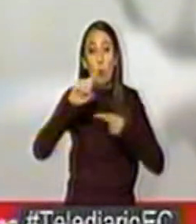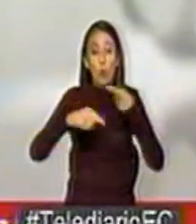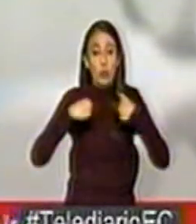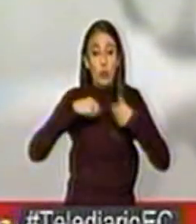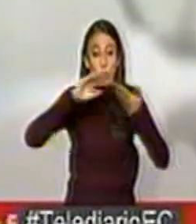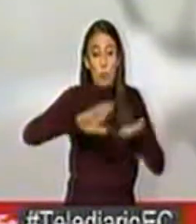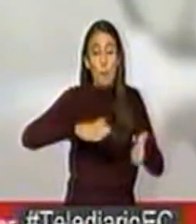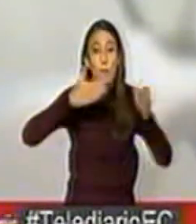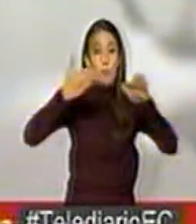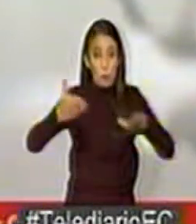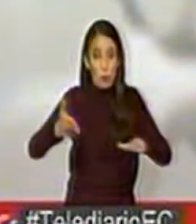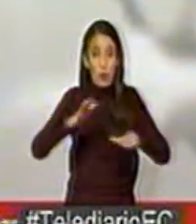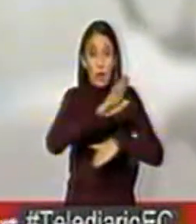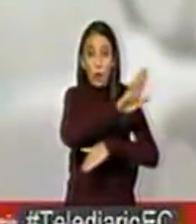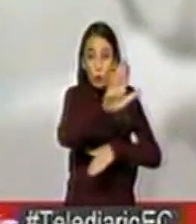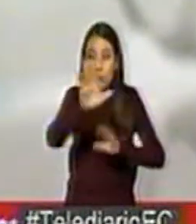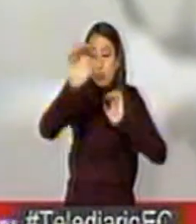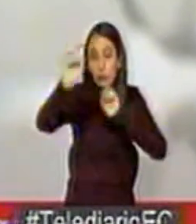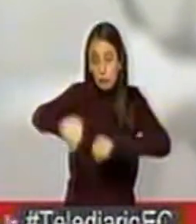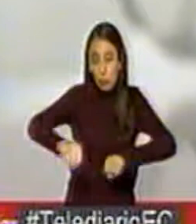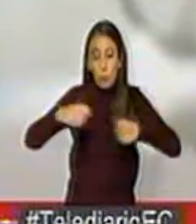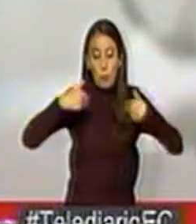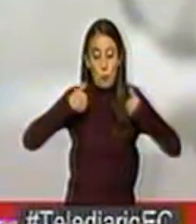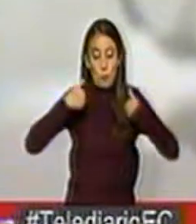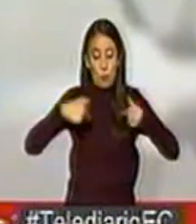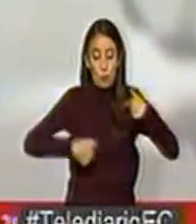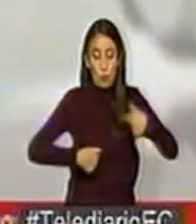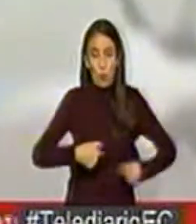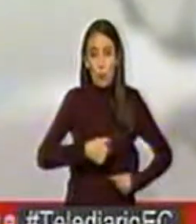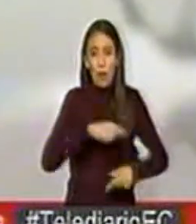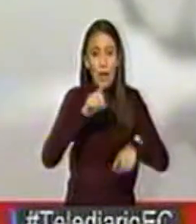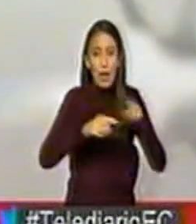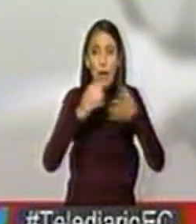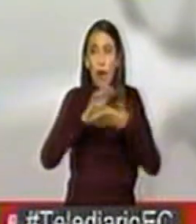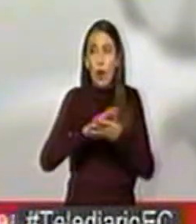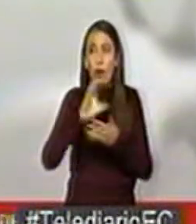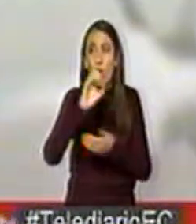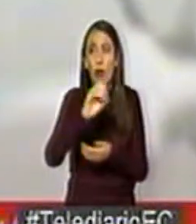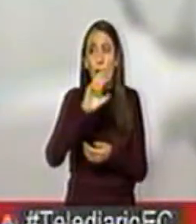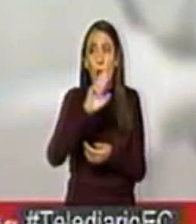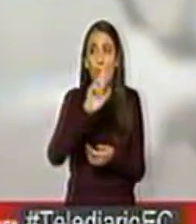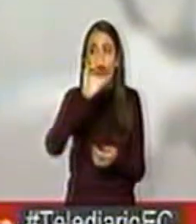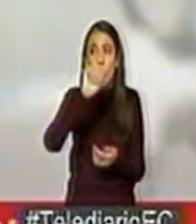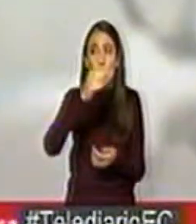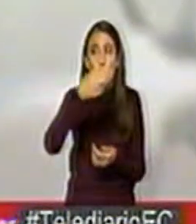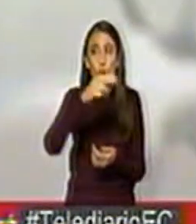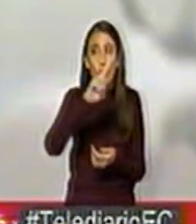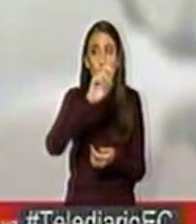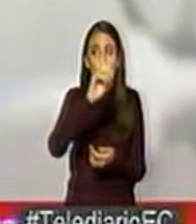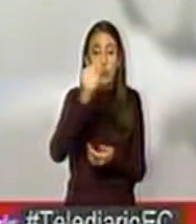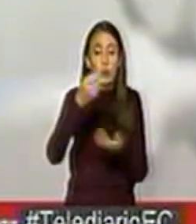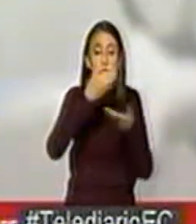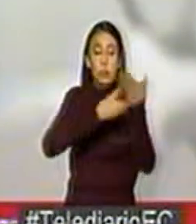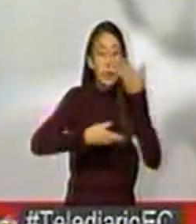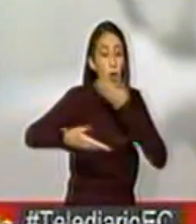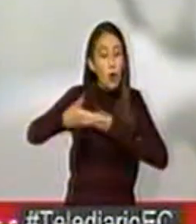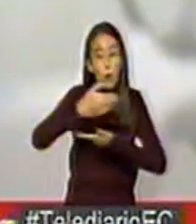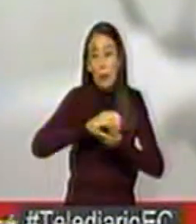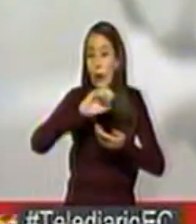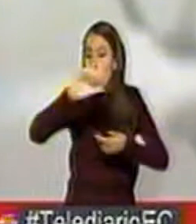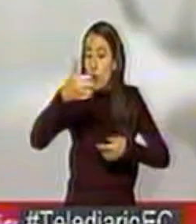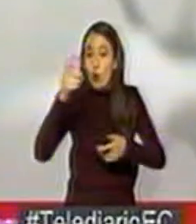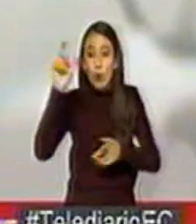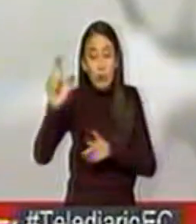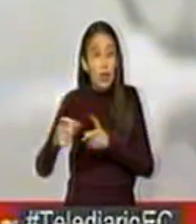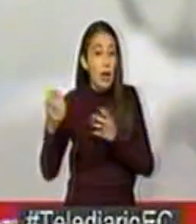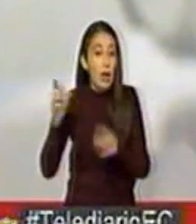quiero que ustedes permitan que mis órganos sirvan para dar vida a otras personas. Conociendo que una persona al fallecer